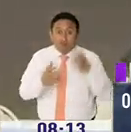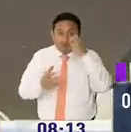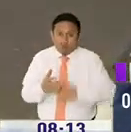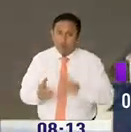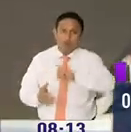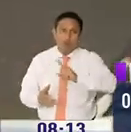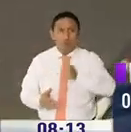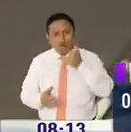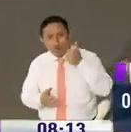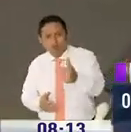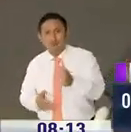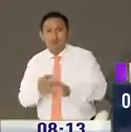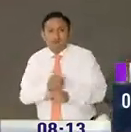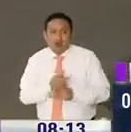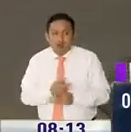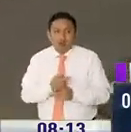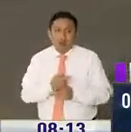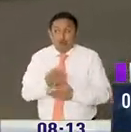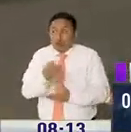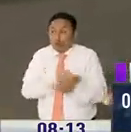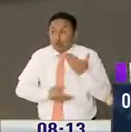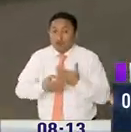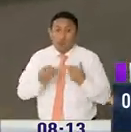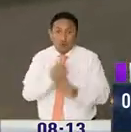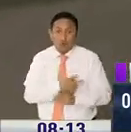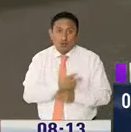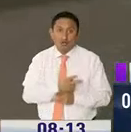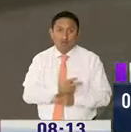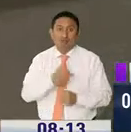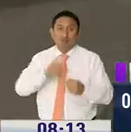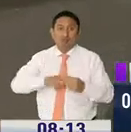esto es de salud, de cuidarse el uno a los otros y